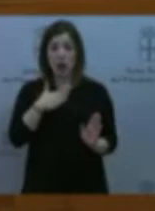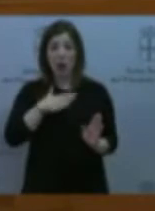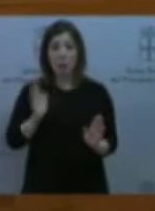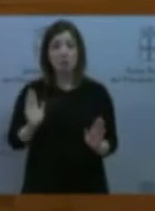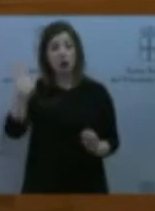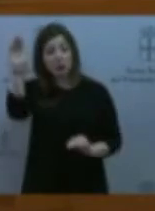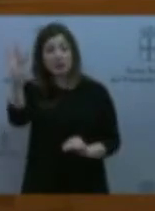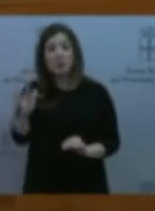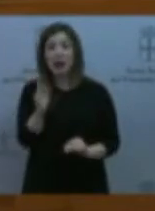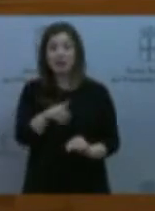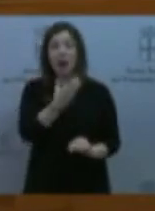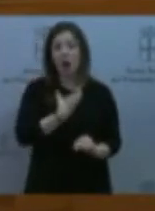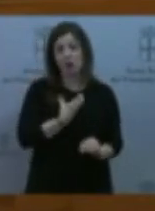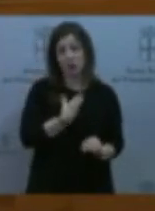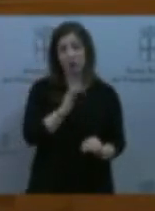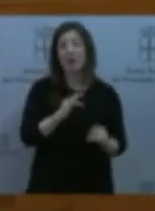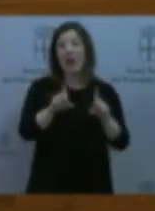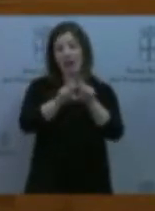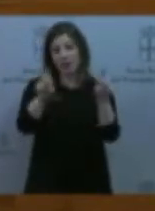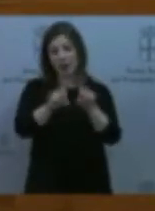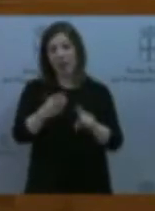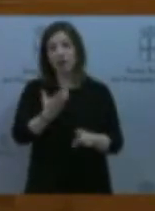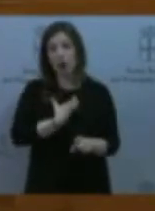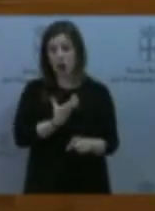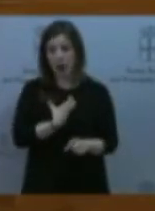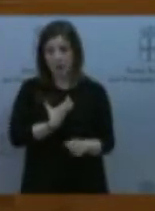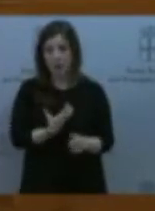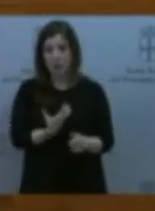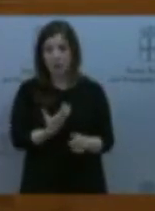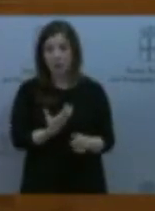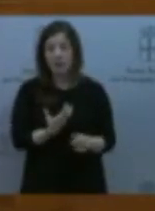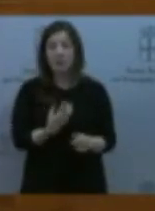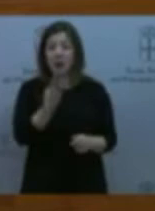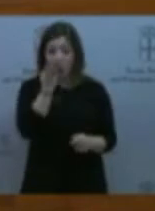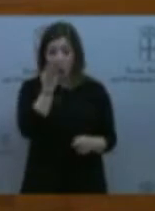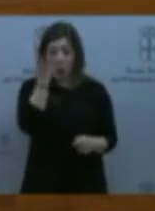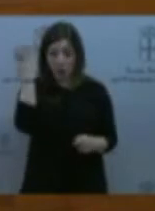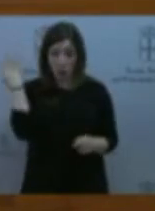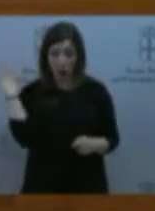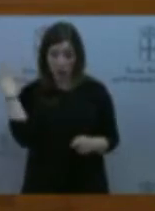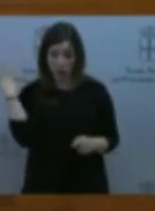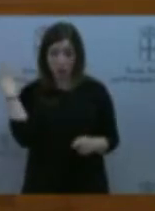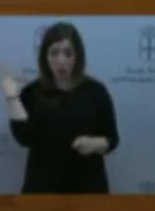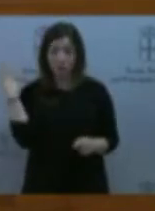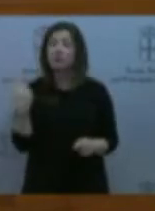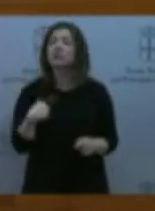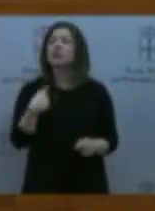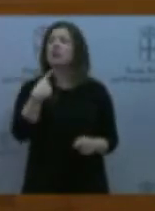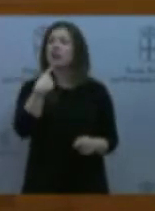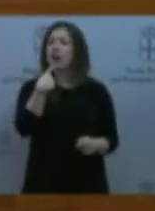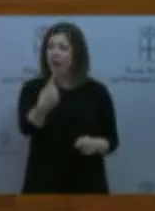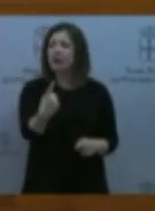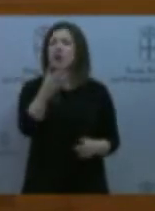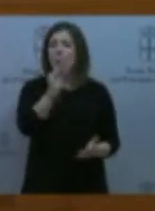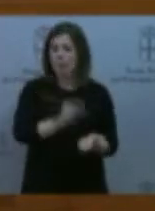entidades locales. En los últimos 4 años, lo he dicho varias veces en esta Cámara, lo repito hoy,